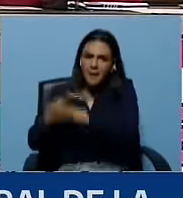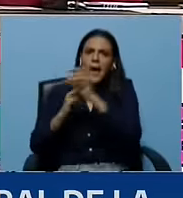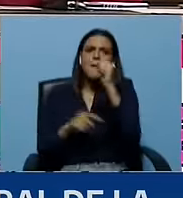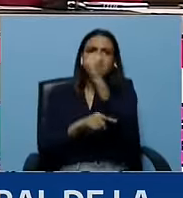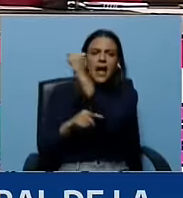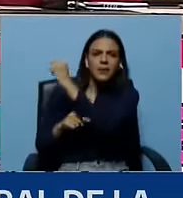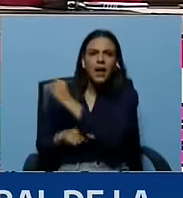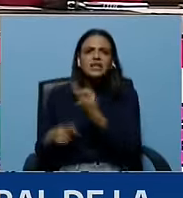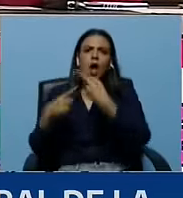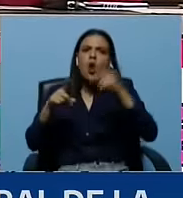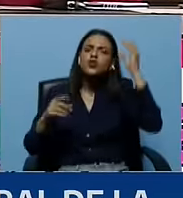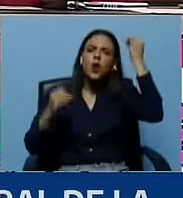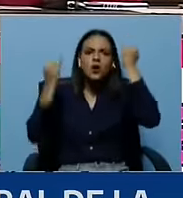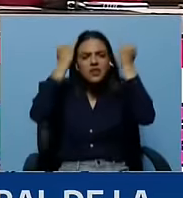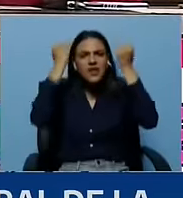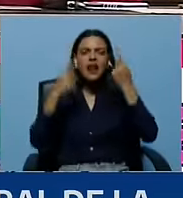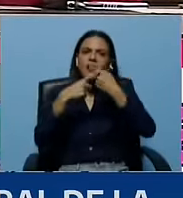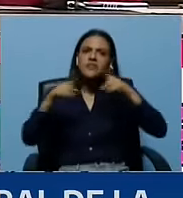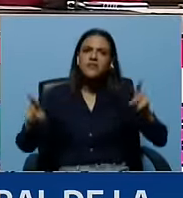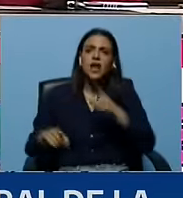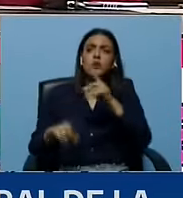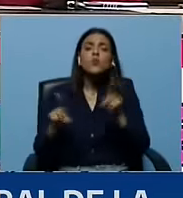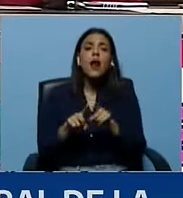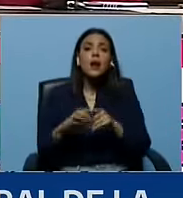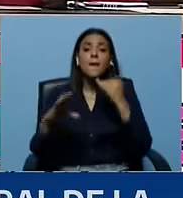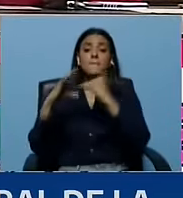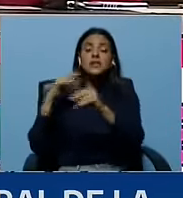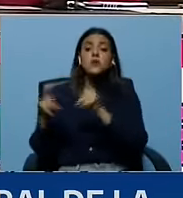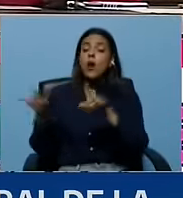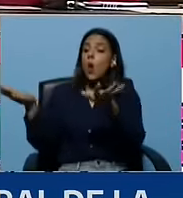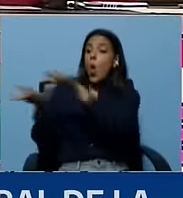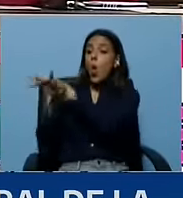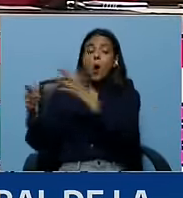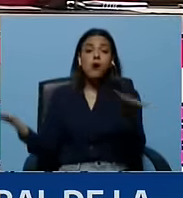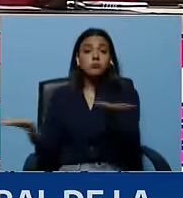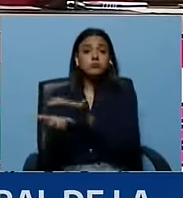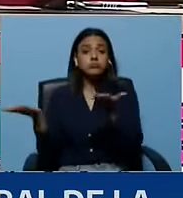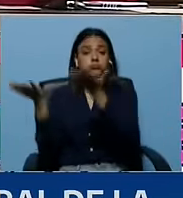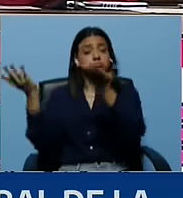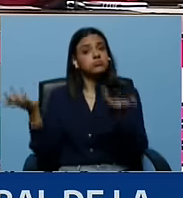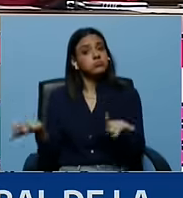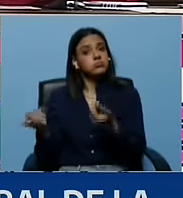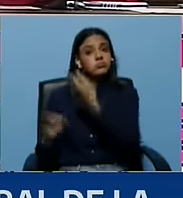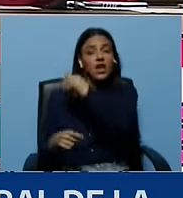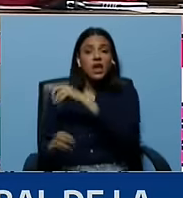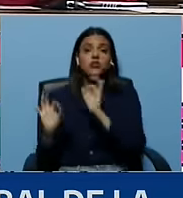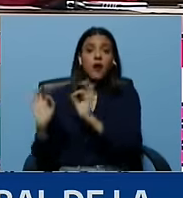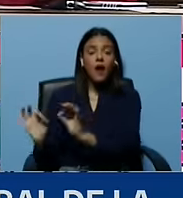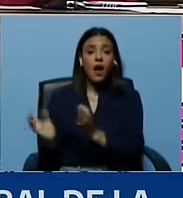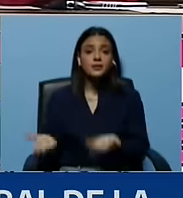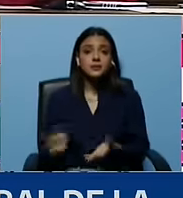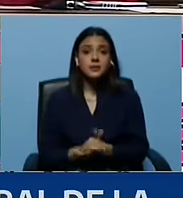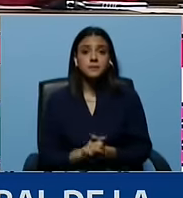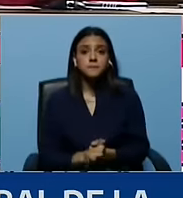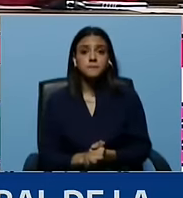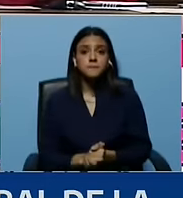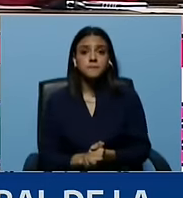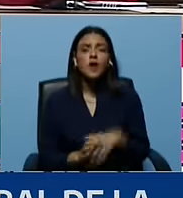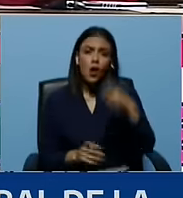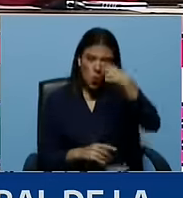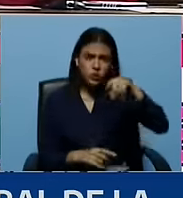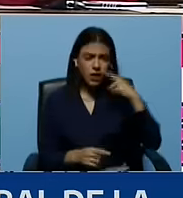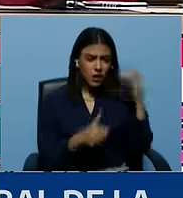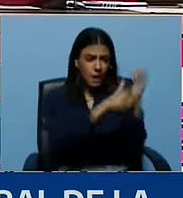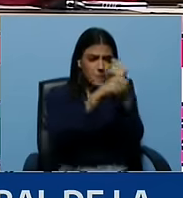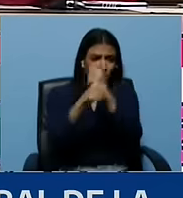es un mensaje subliminal, la consigna que ha lanzado la ultraderecha fascista. ¿Ustedes se han dado cuenta?